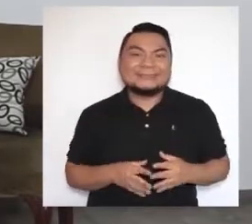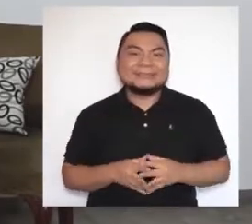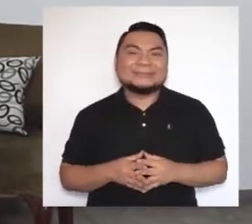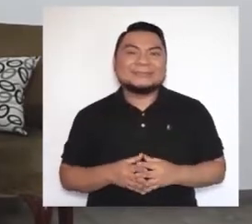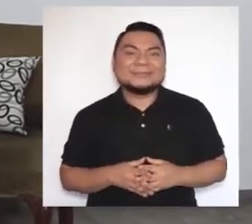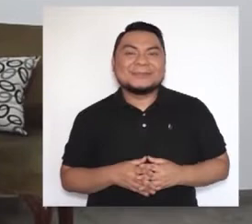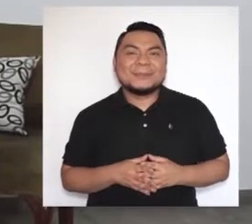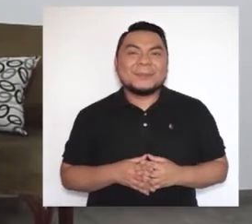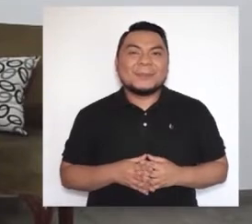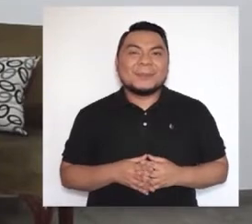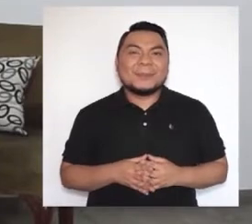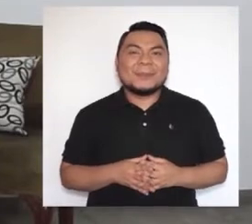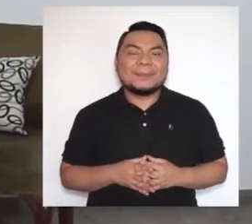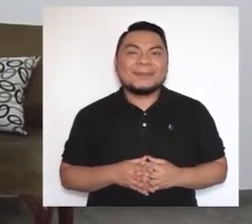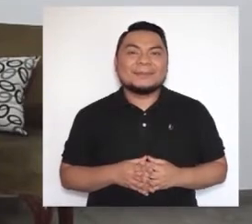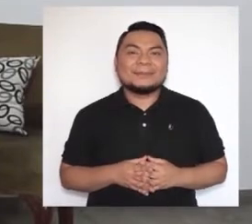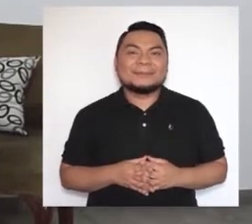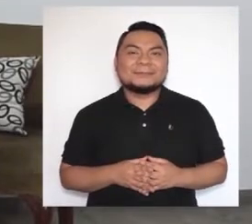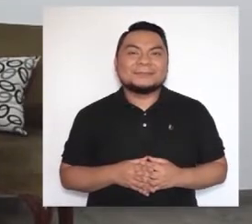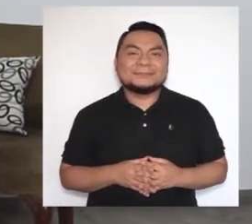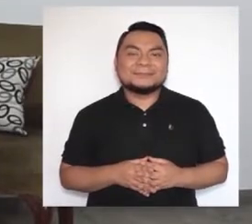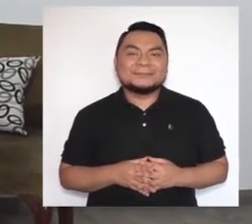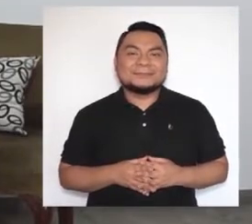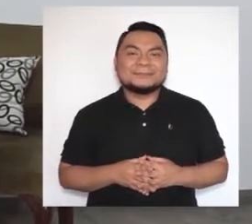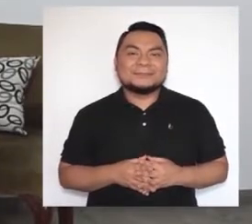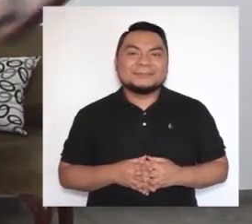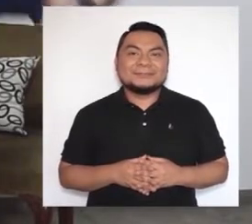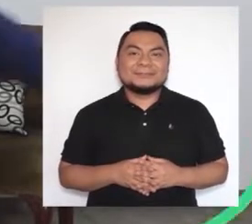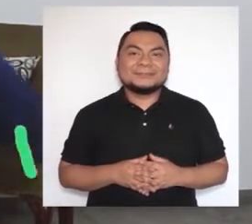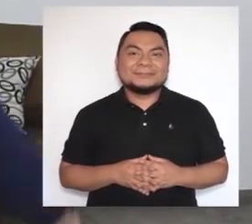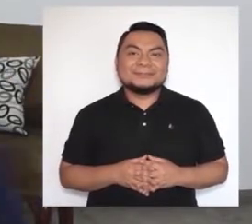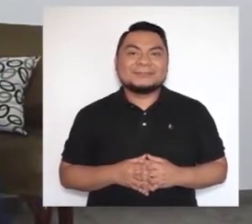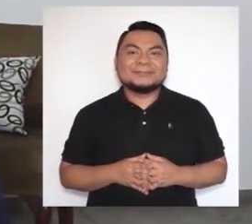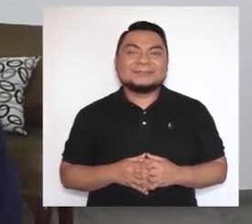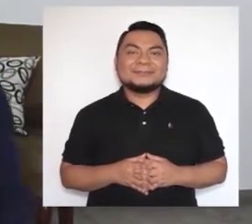Oh. Oh. Oh.